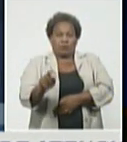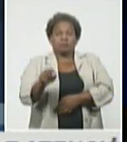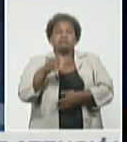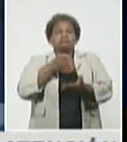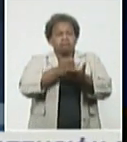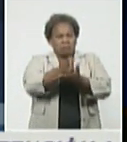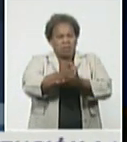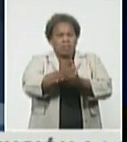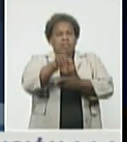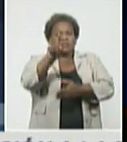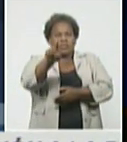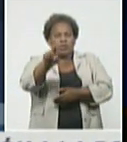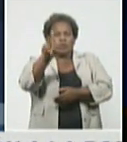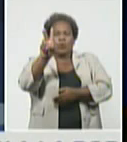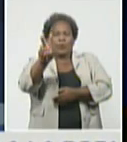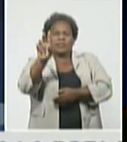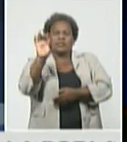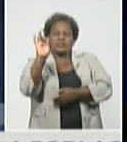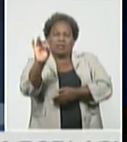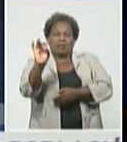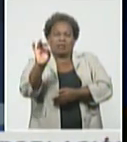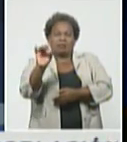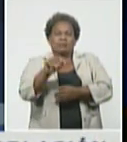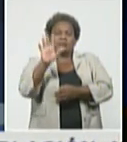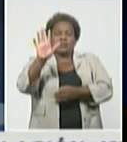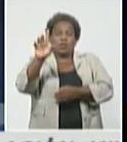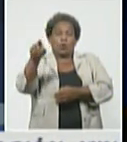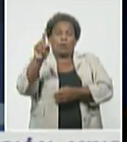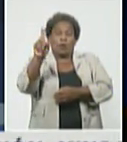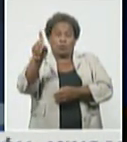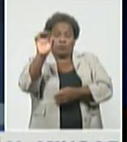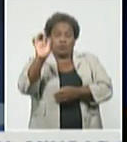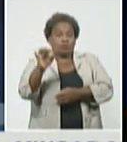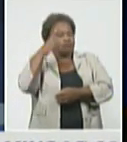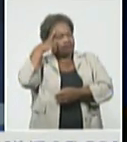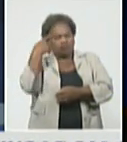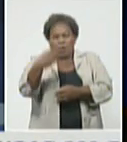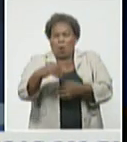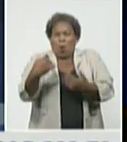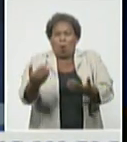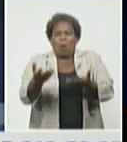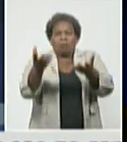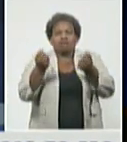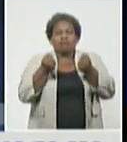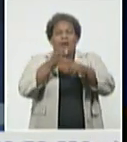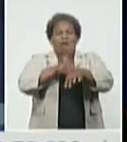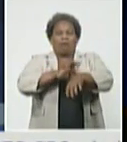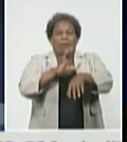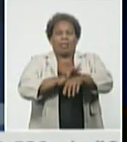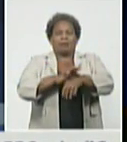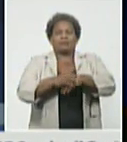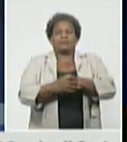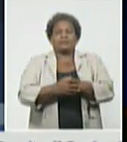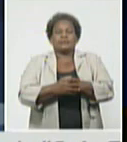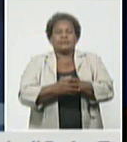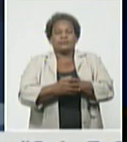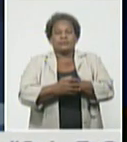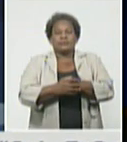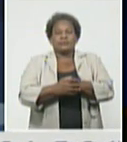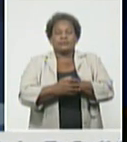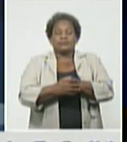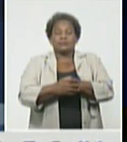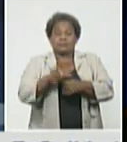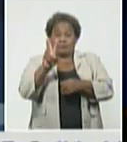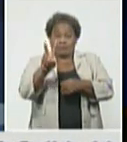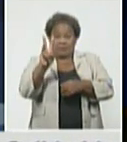el 5,1%, que no se ha podido precisar la fuente de infección. De los